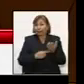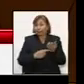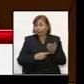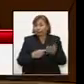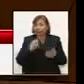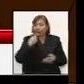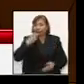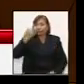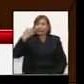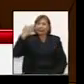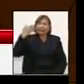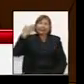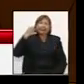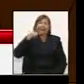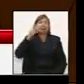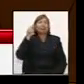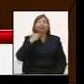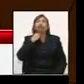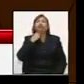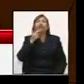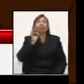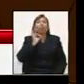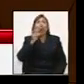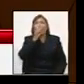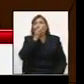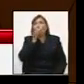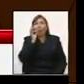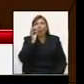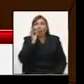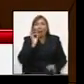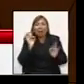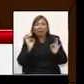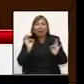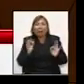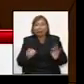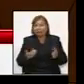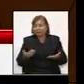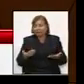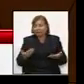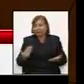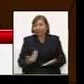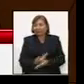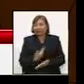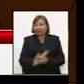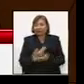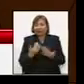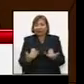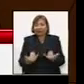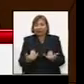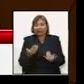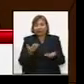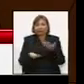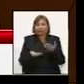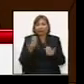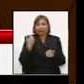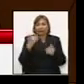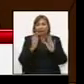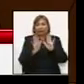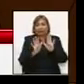más atrás, es la época del cine mudo, no viene al caso. Estamos hablando de tecnología existente por lo menos hace 10